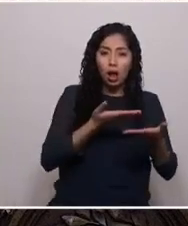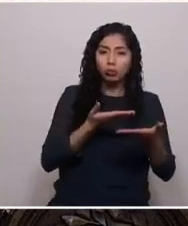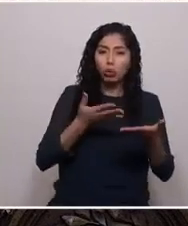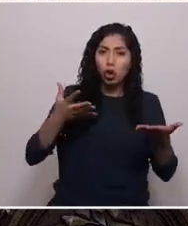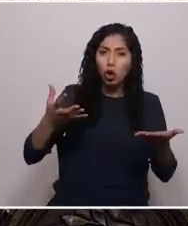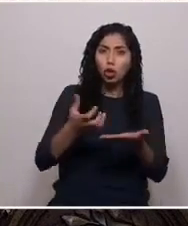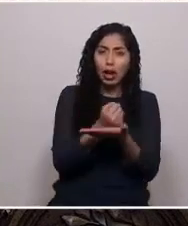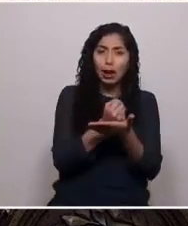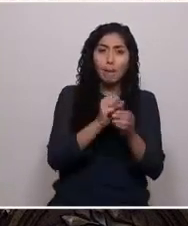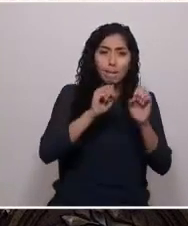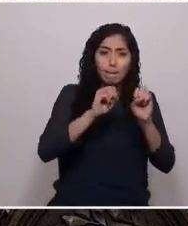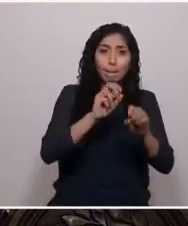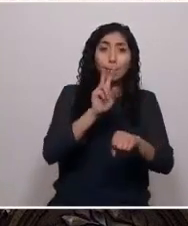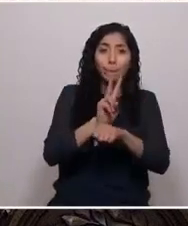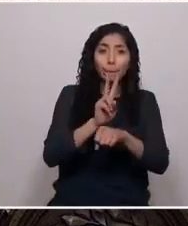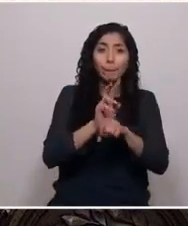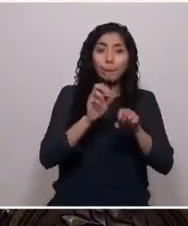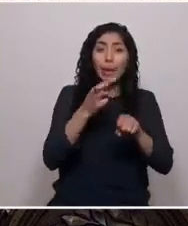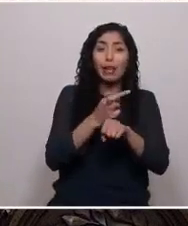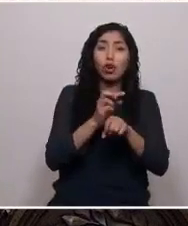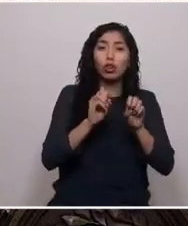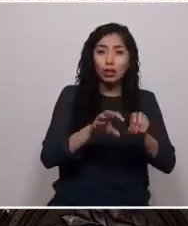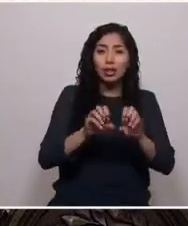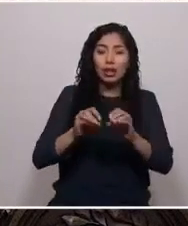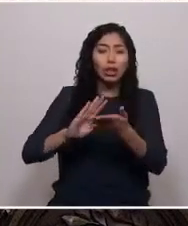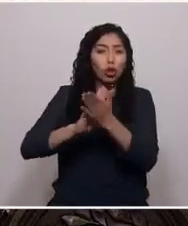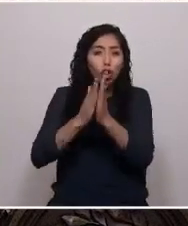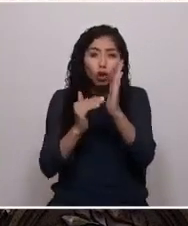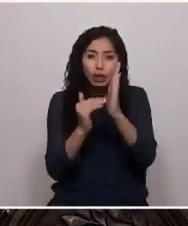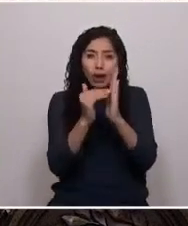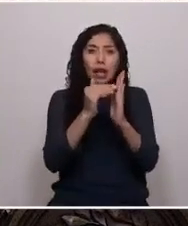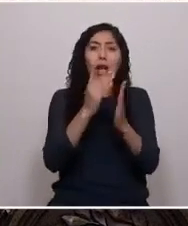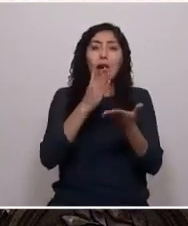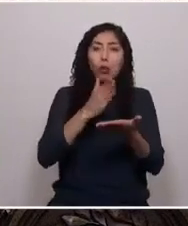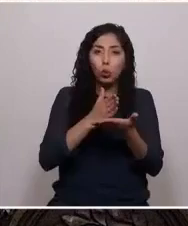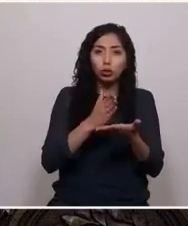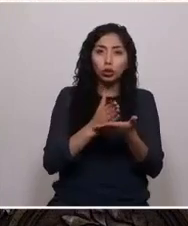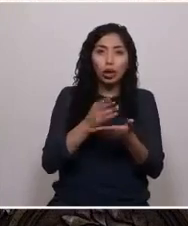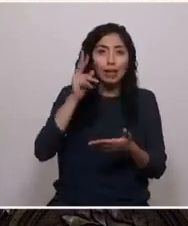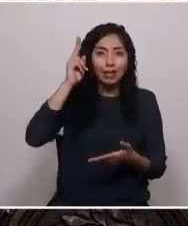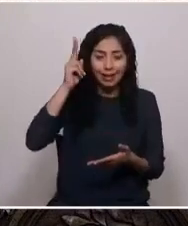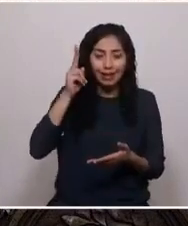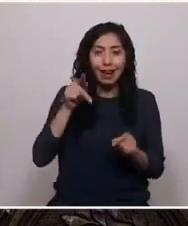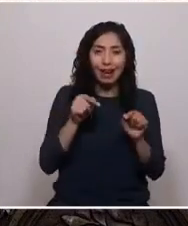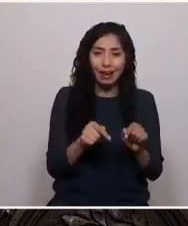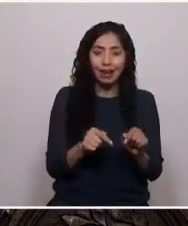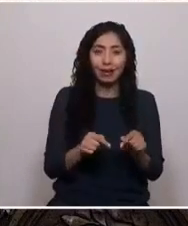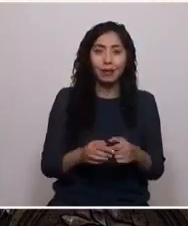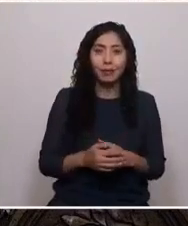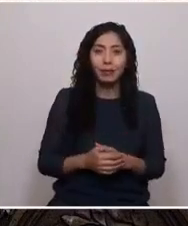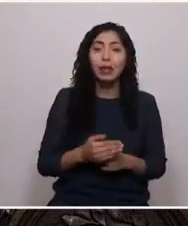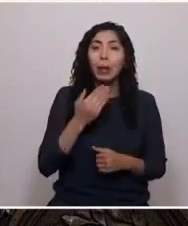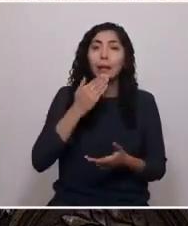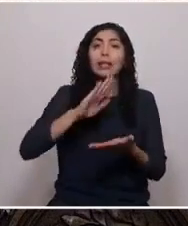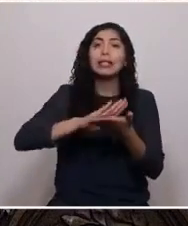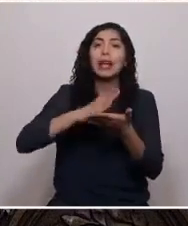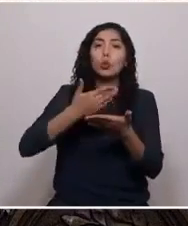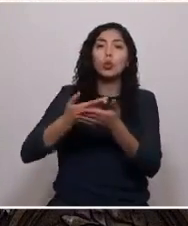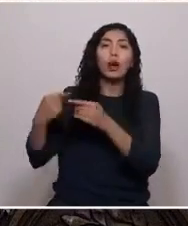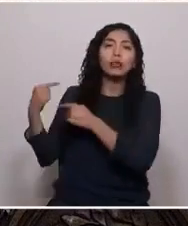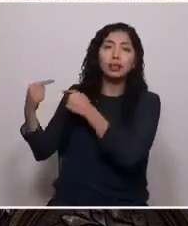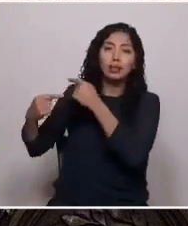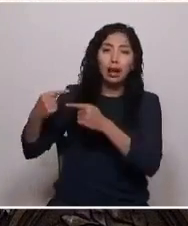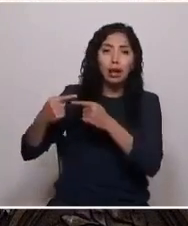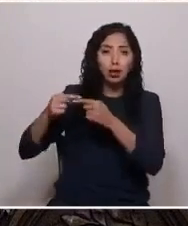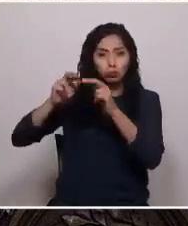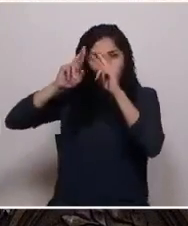indígena transversal en todos los niveles de educación y la aplicación efectiva de la salud ancestral, y el reconocimiento del derecho a usar